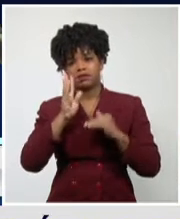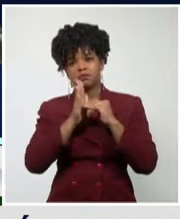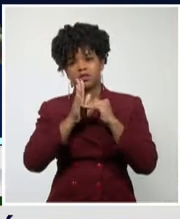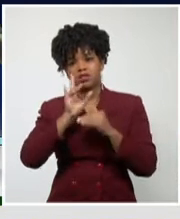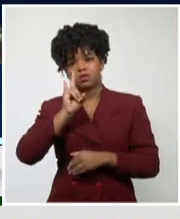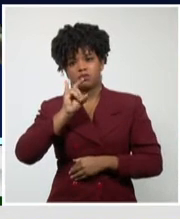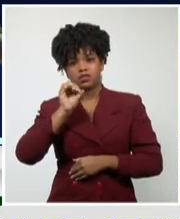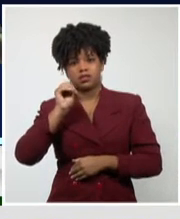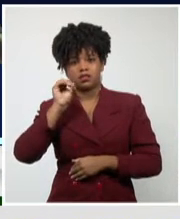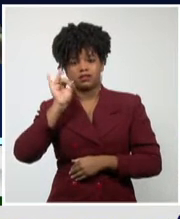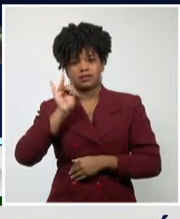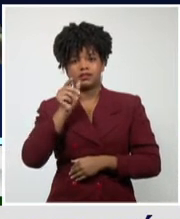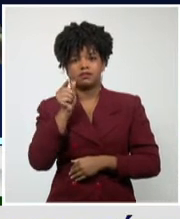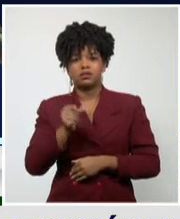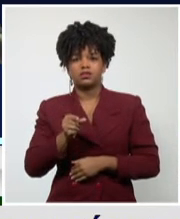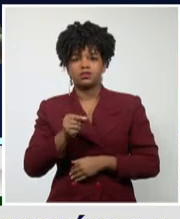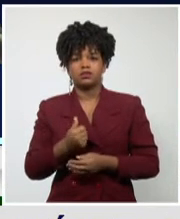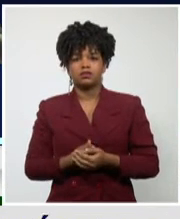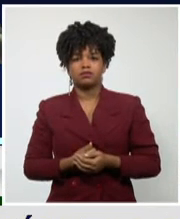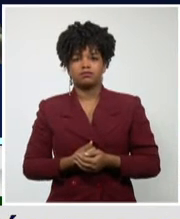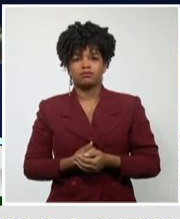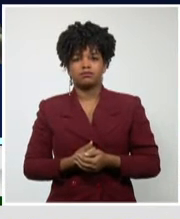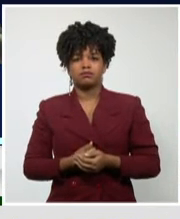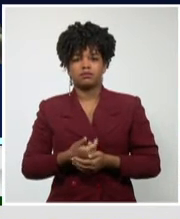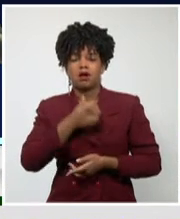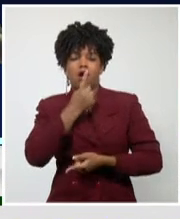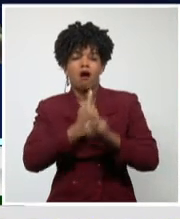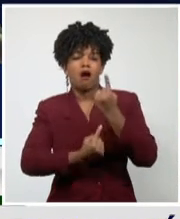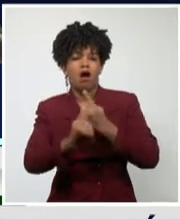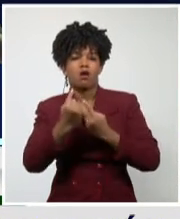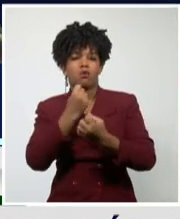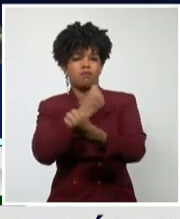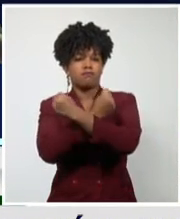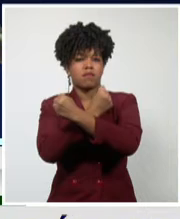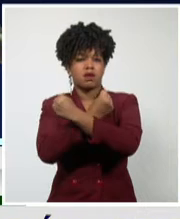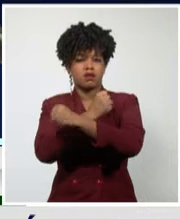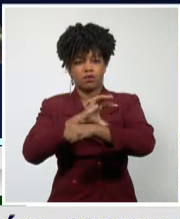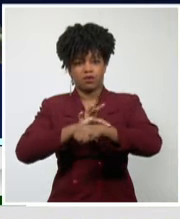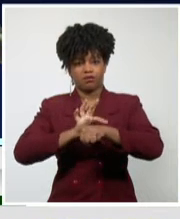personas por algún tipo de riesgo de la enfermedad.